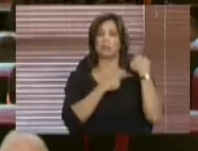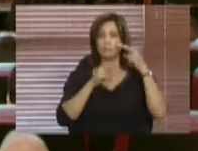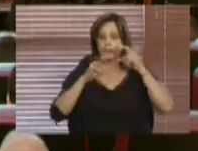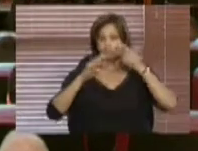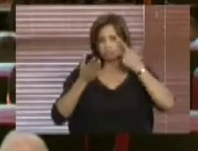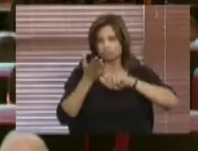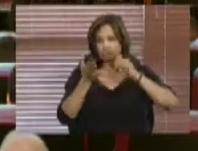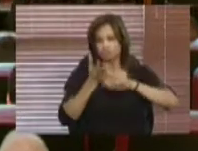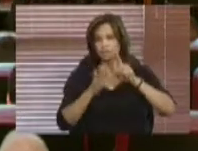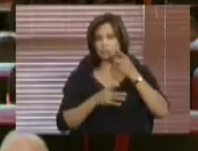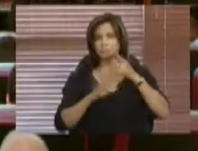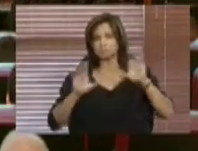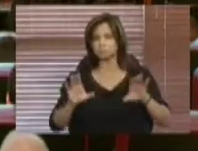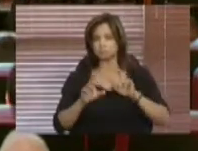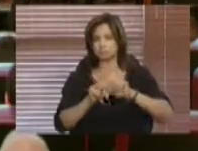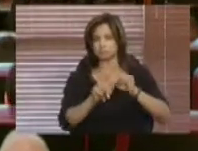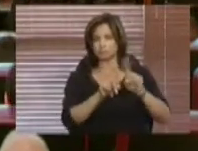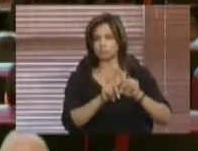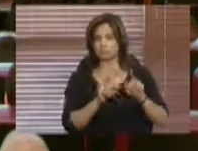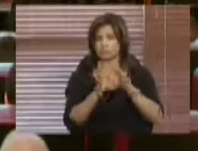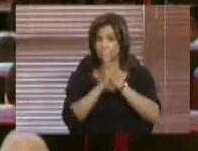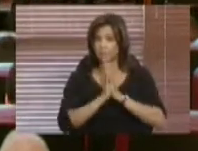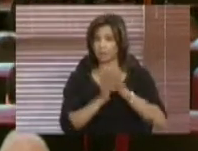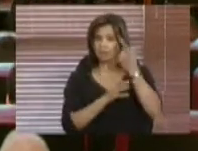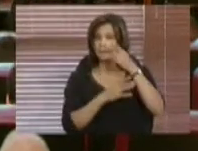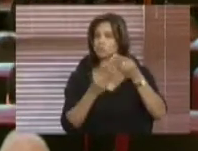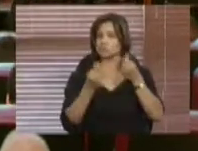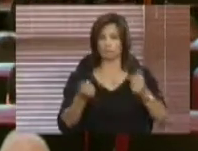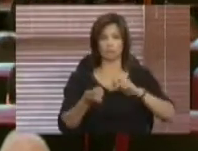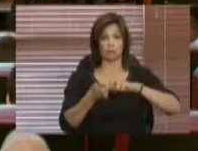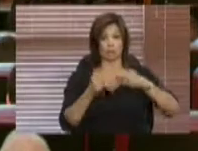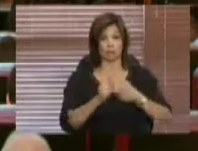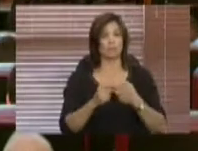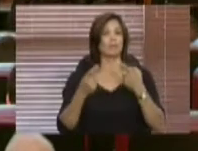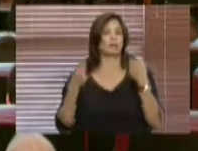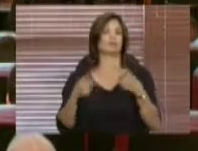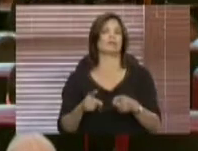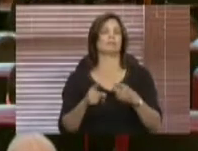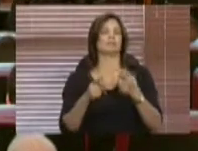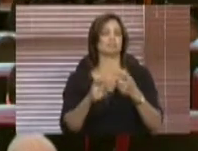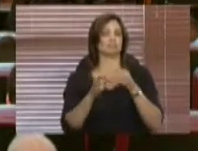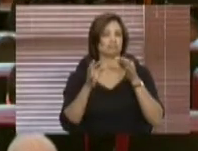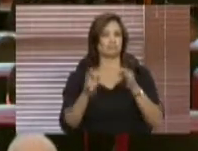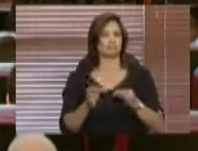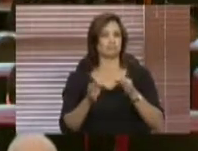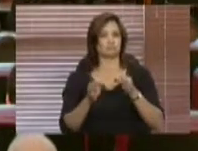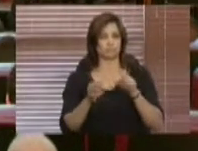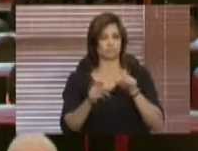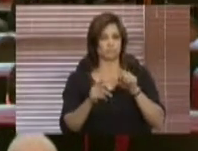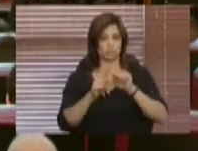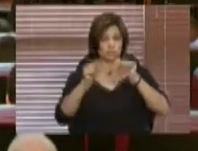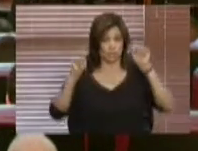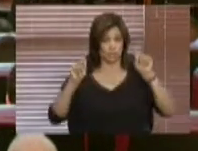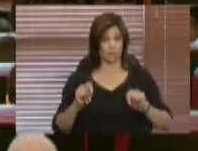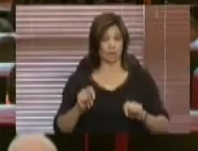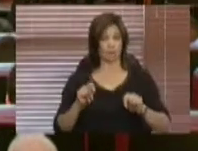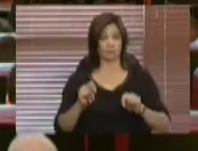investigar y tramitar las solicitudes tendentes a resolver las dificultades o incumplimientos de las decisiones del